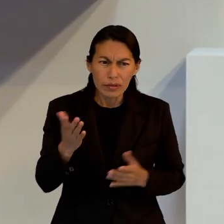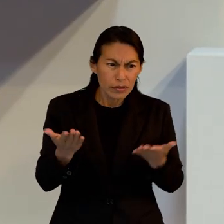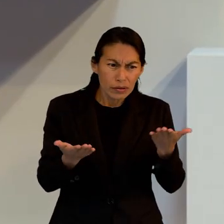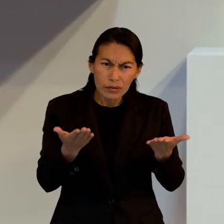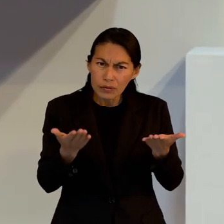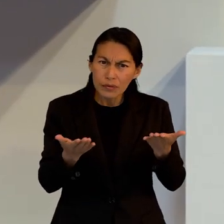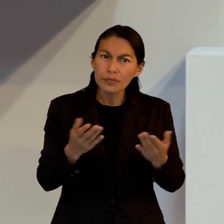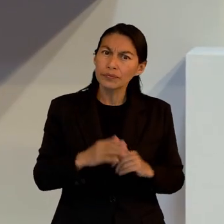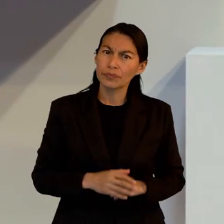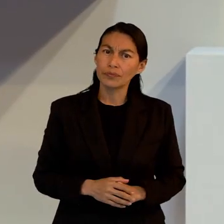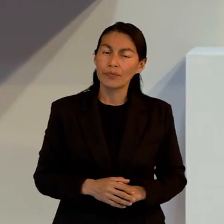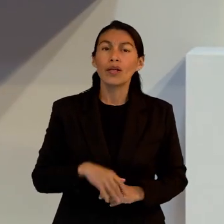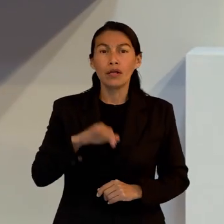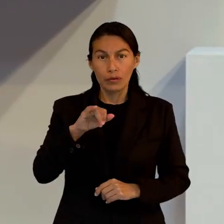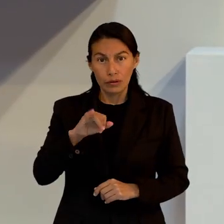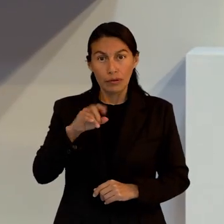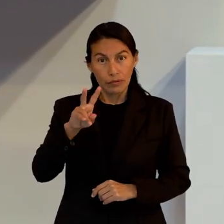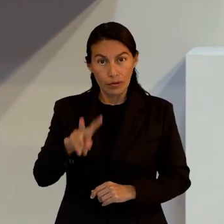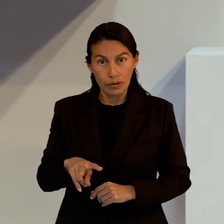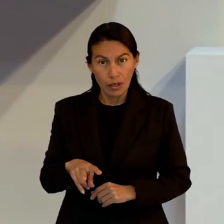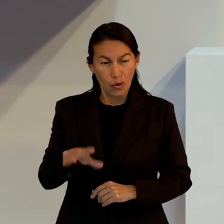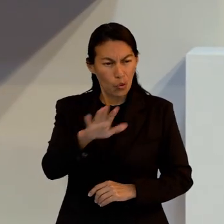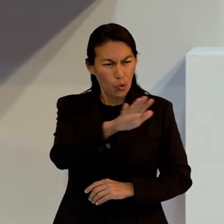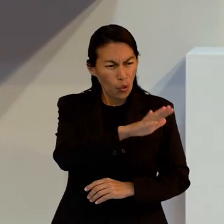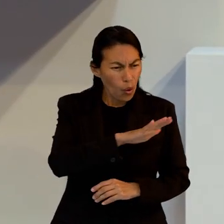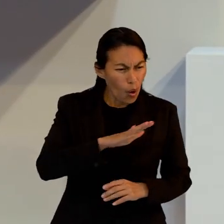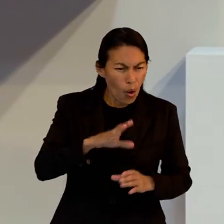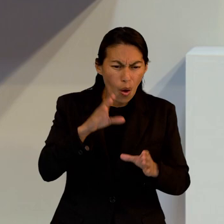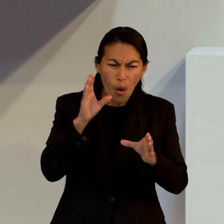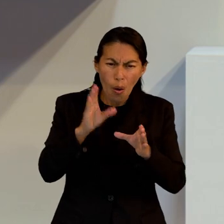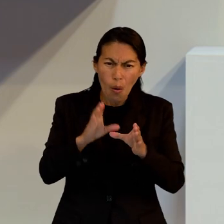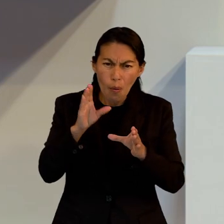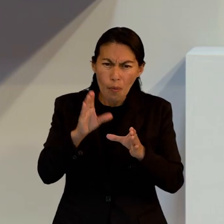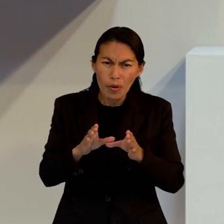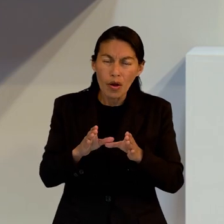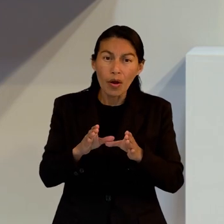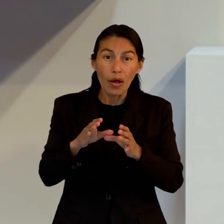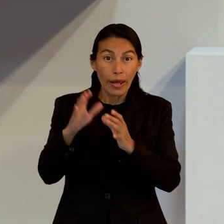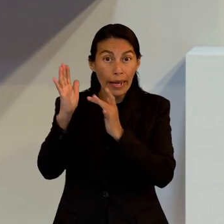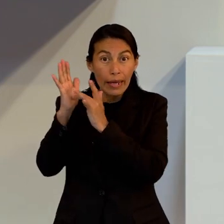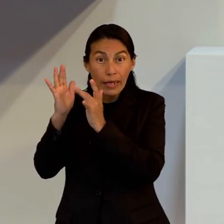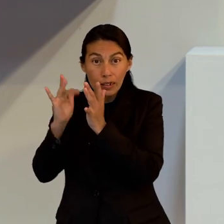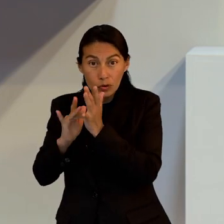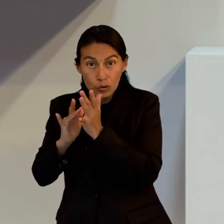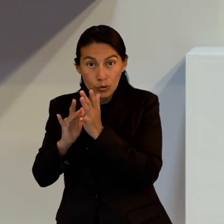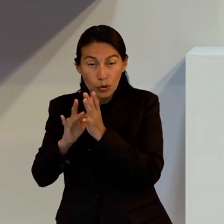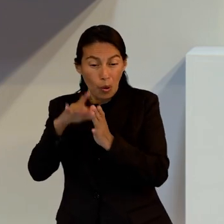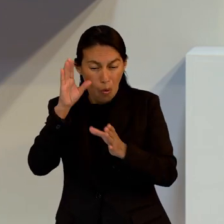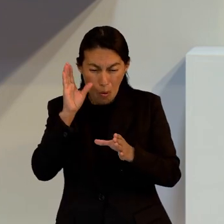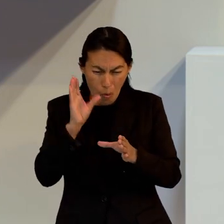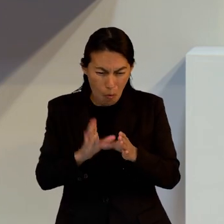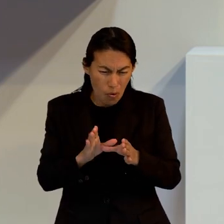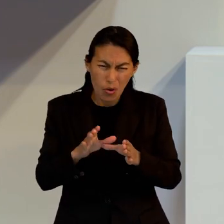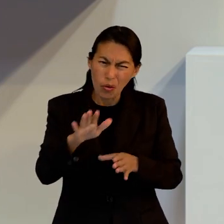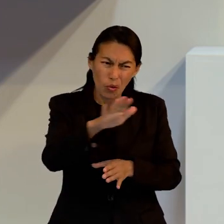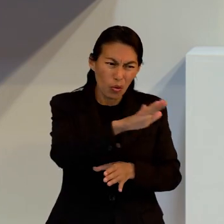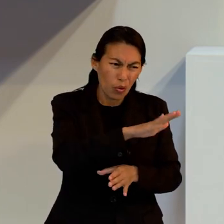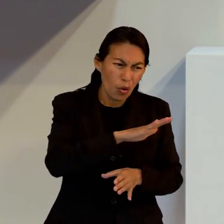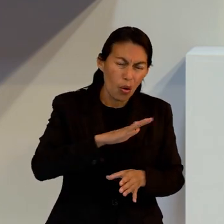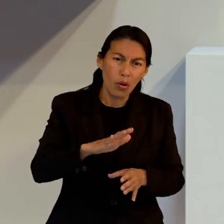muy bien excelente y todo esto cumplimiento que jesús queremos en la persona de jesús tuvo un propósito